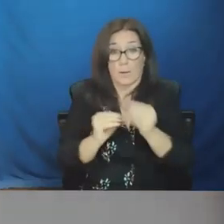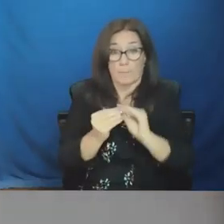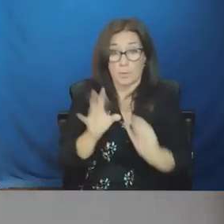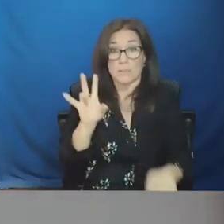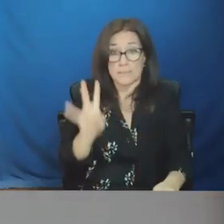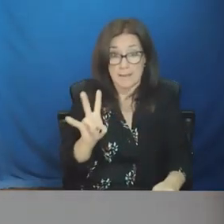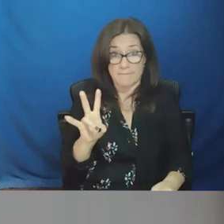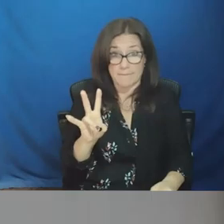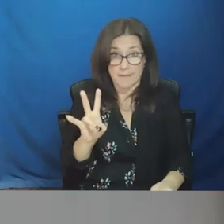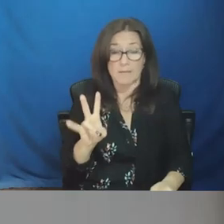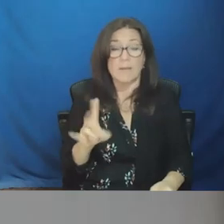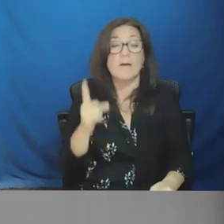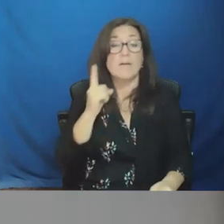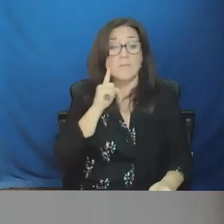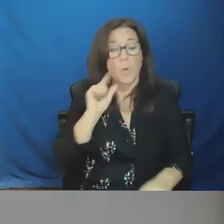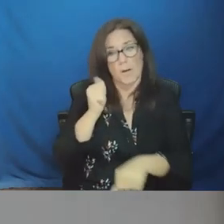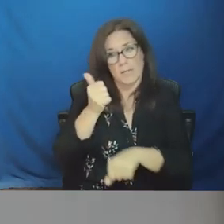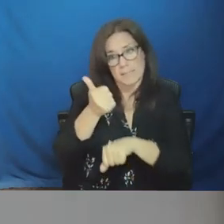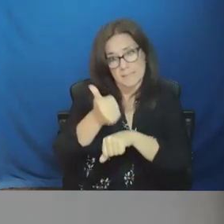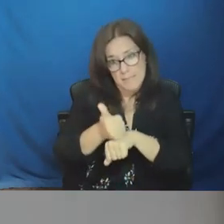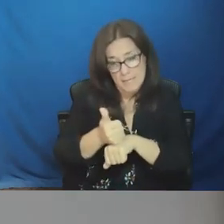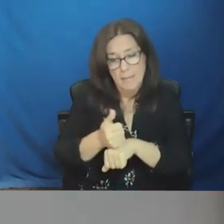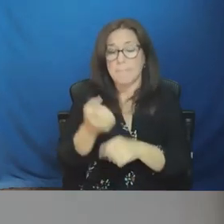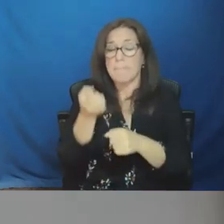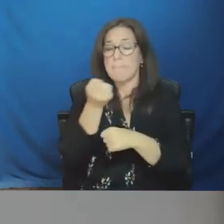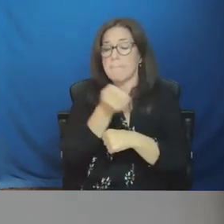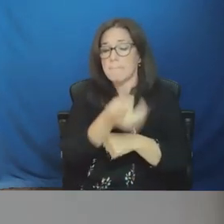pasamos al artículo 7